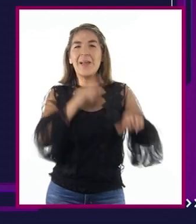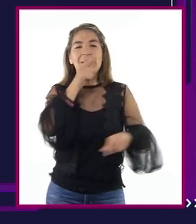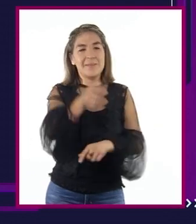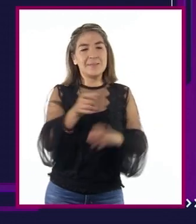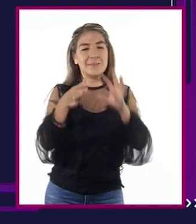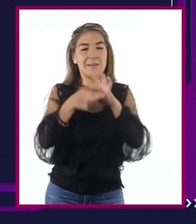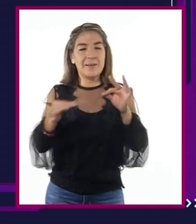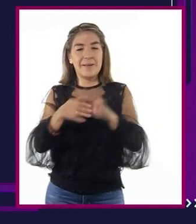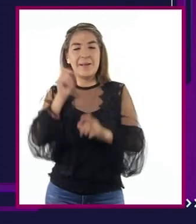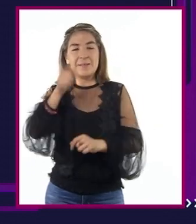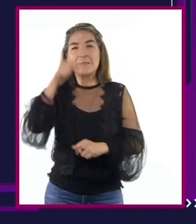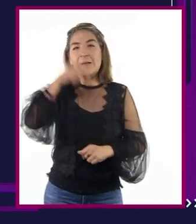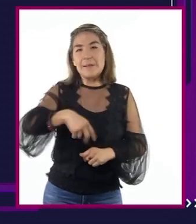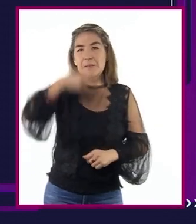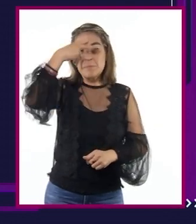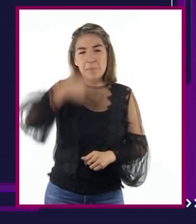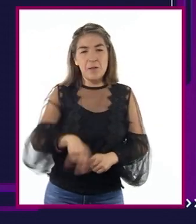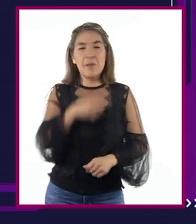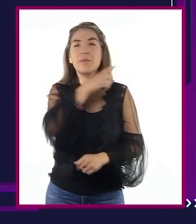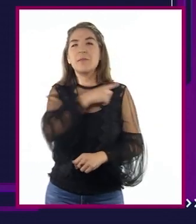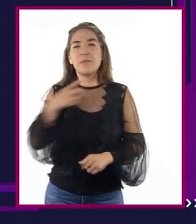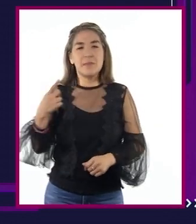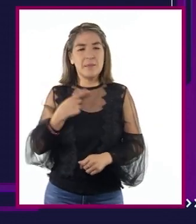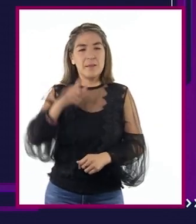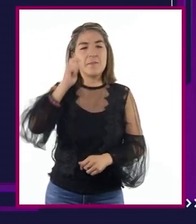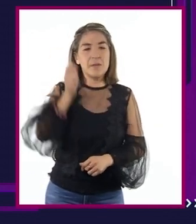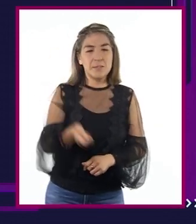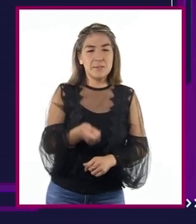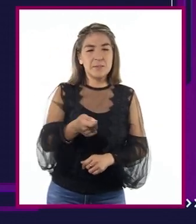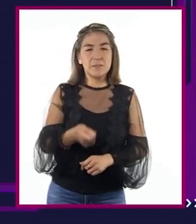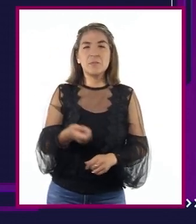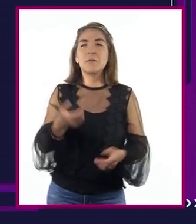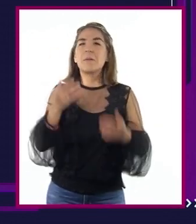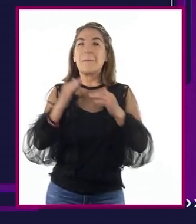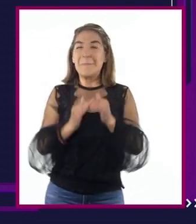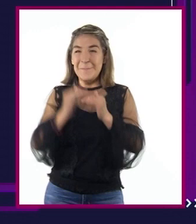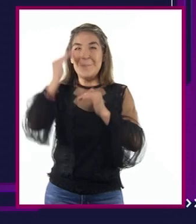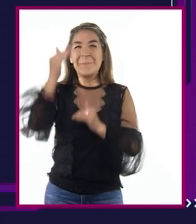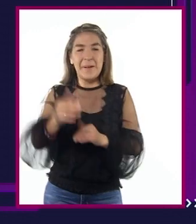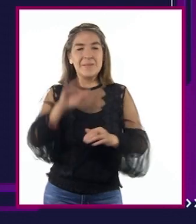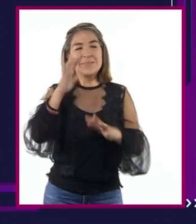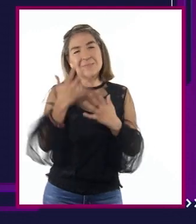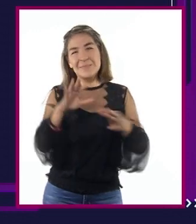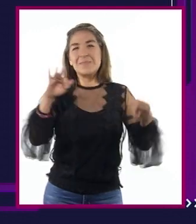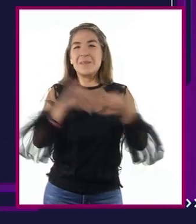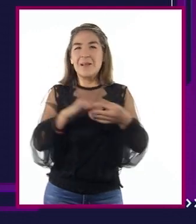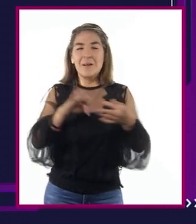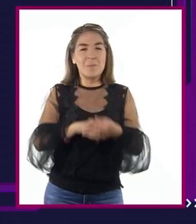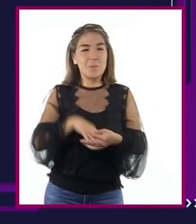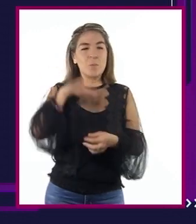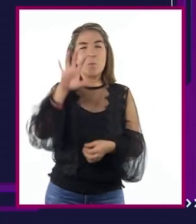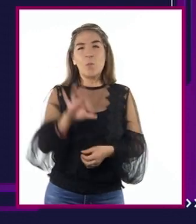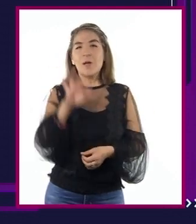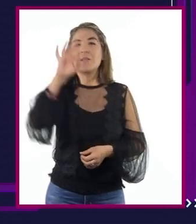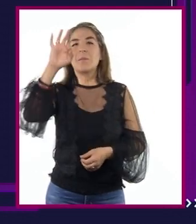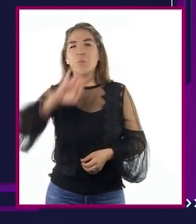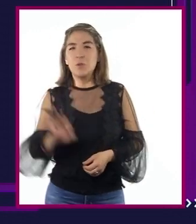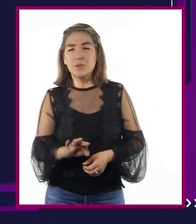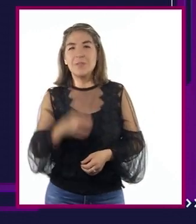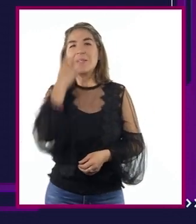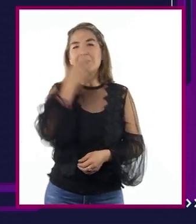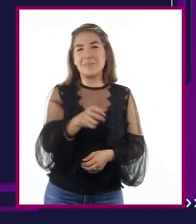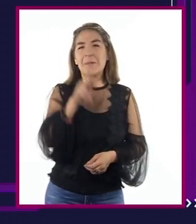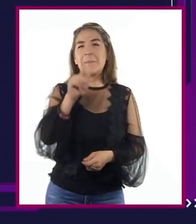afirmar que nuestro país tiene una deuda pública que asciende a un poco más de 40%